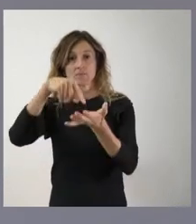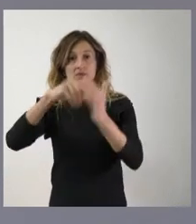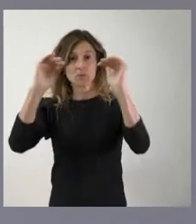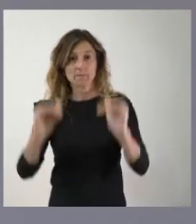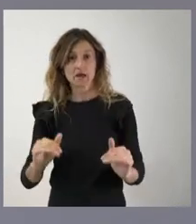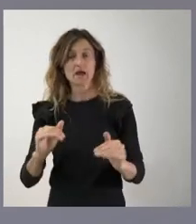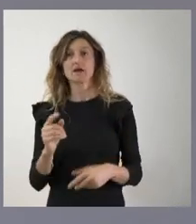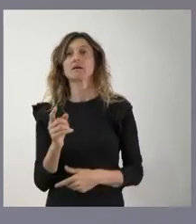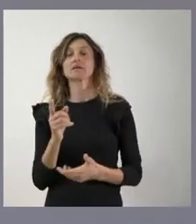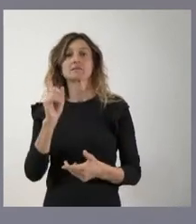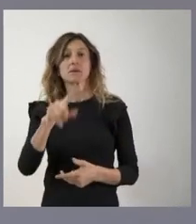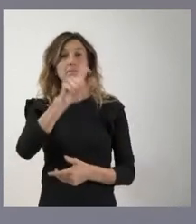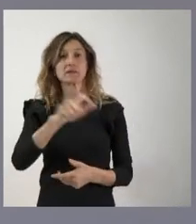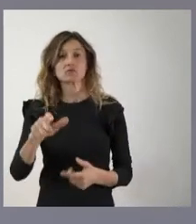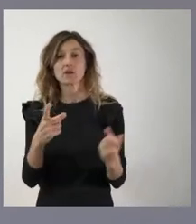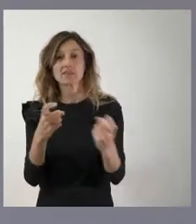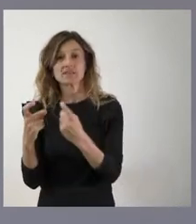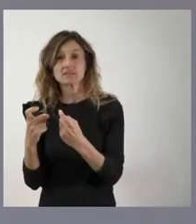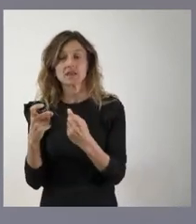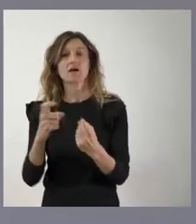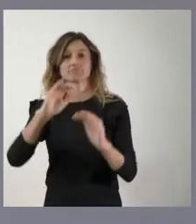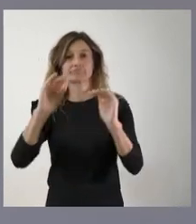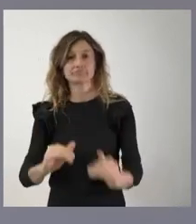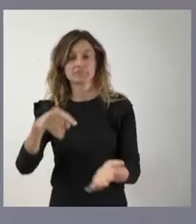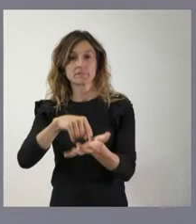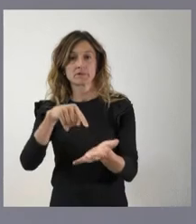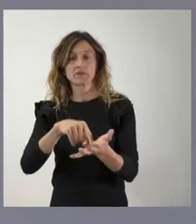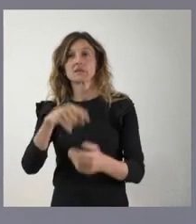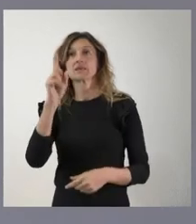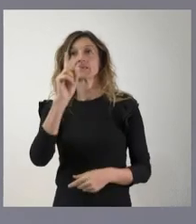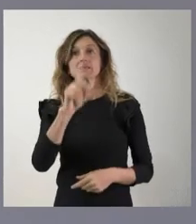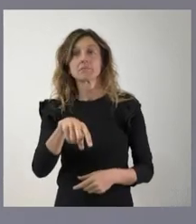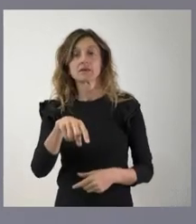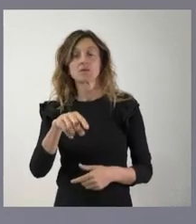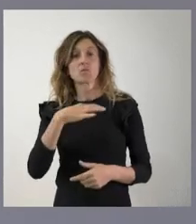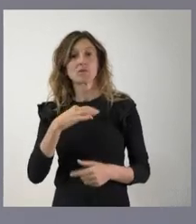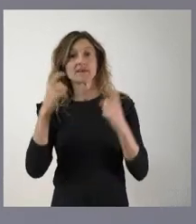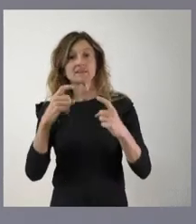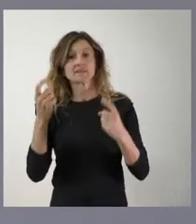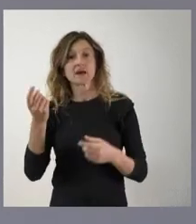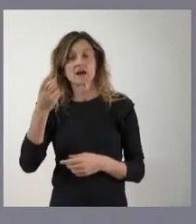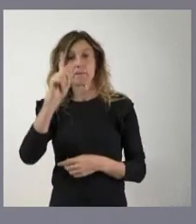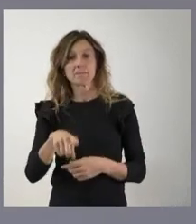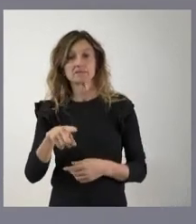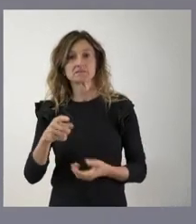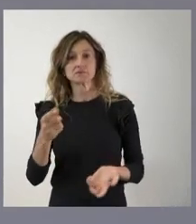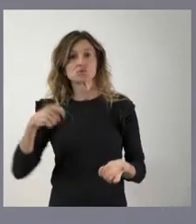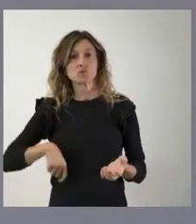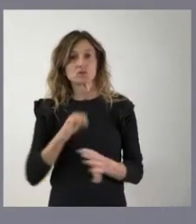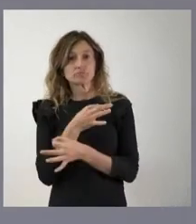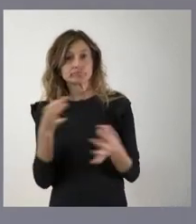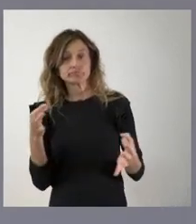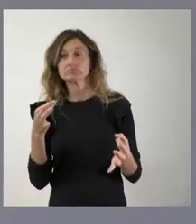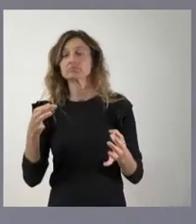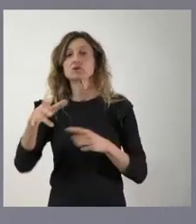y bajar impuestos a la gente que más lo necesita y bajar impuestos para la gente pueda llegar con más facilidades a fin de mes para favorecer en